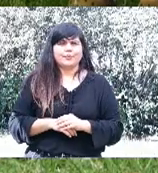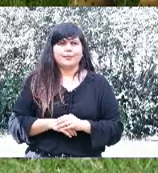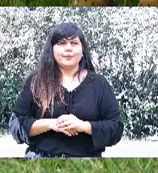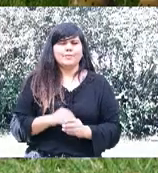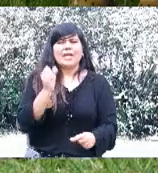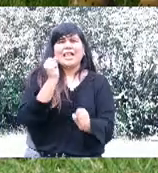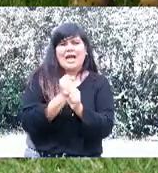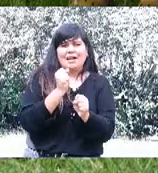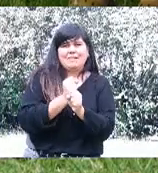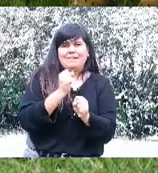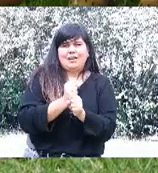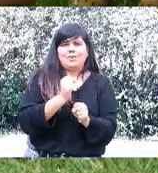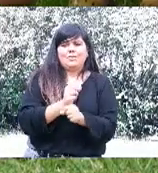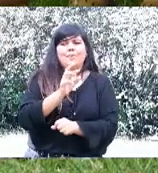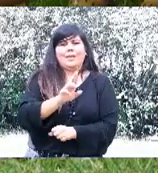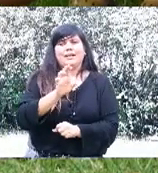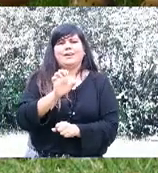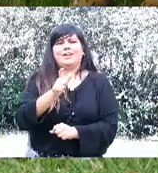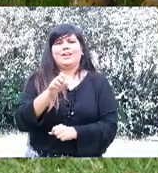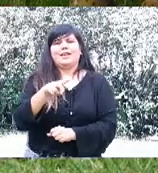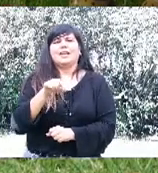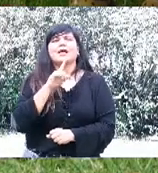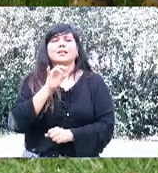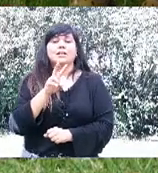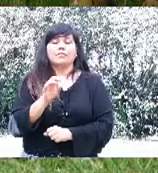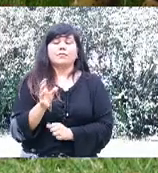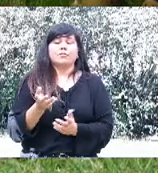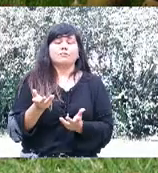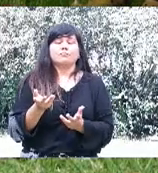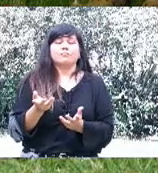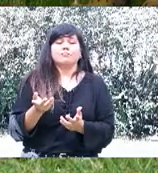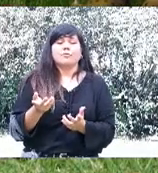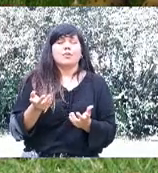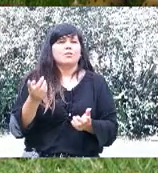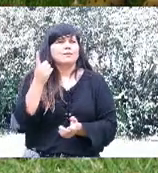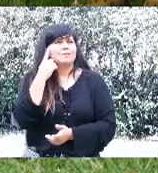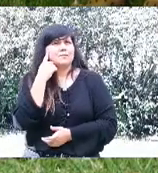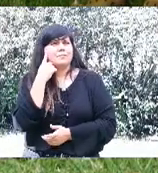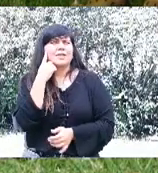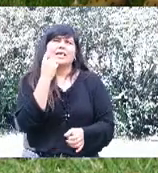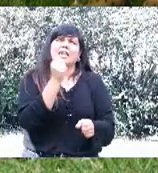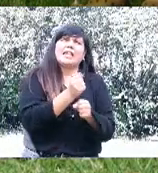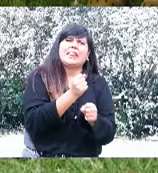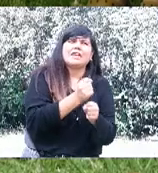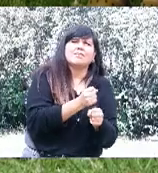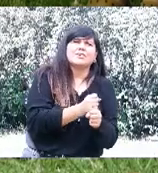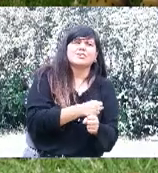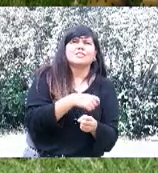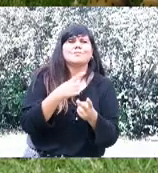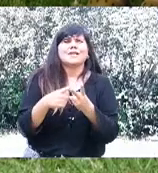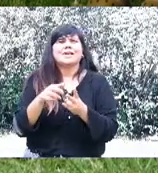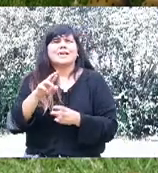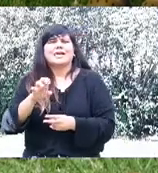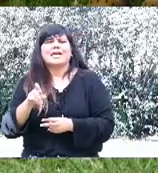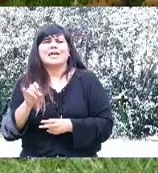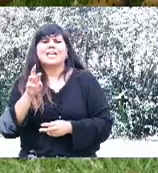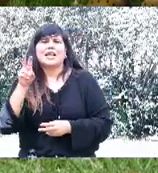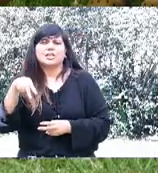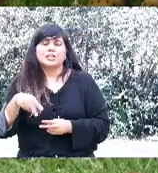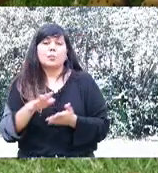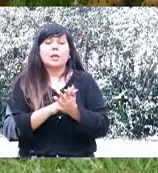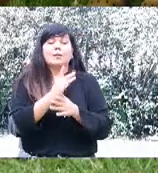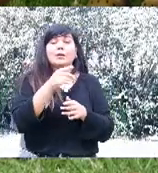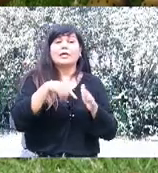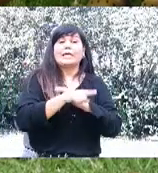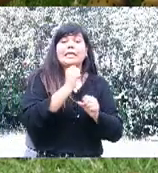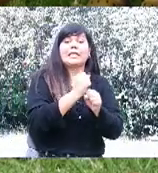regenerativa nosotros de partida decíamos una cosa es intervención y otra es regeneración intervención es de